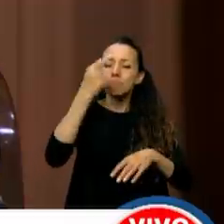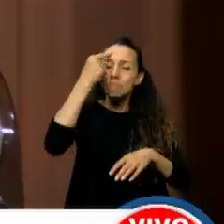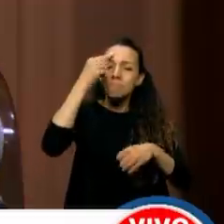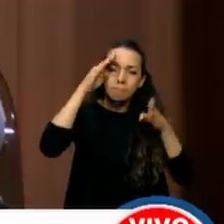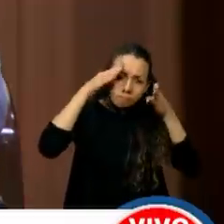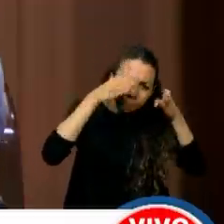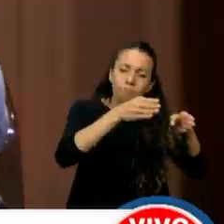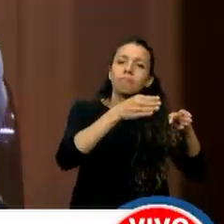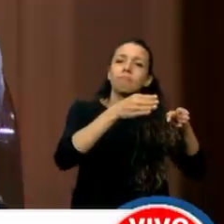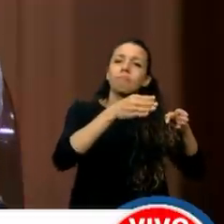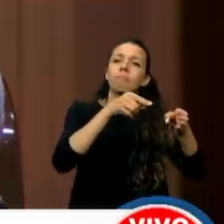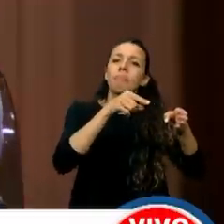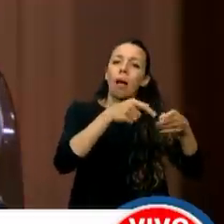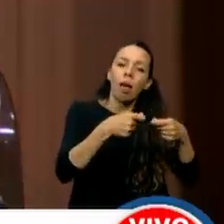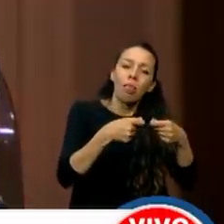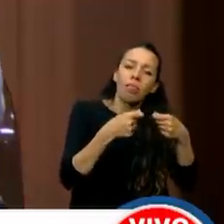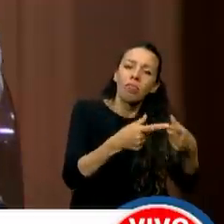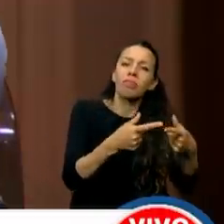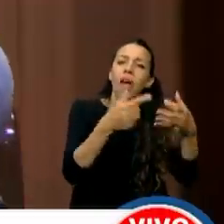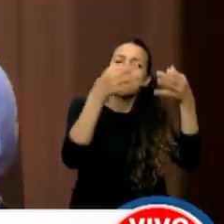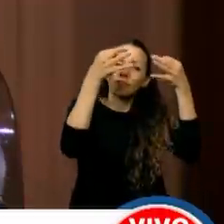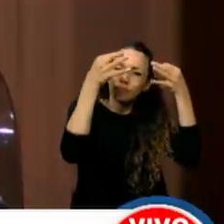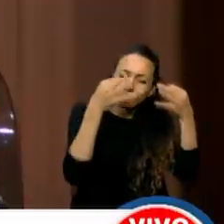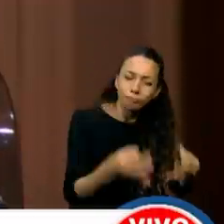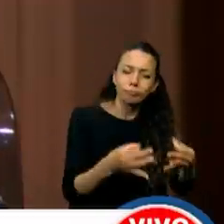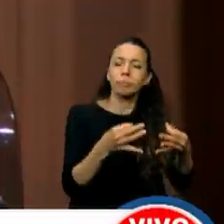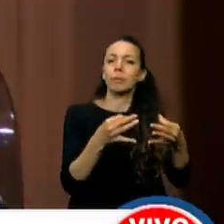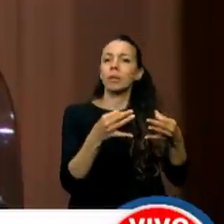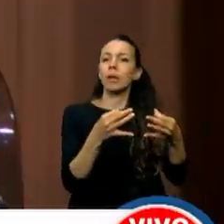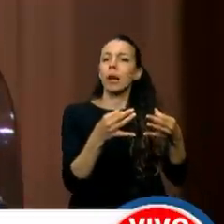el tratamiento que se le tiene que dar a la matriz energética